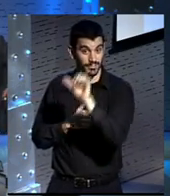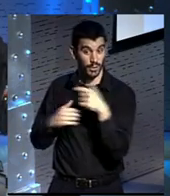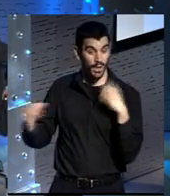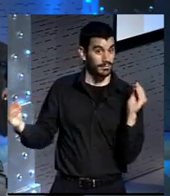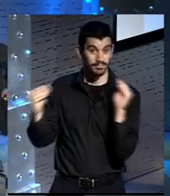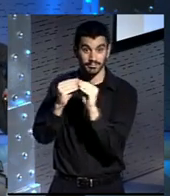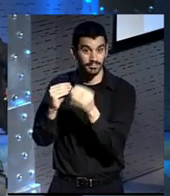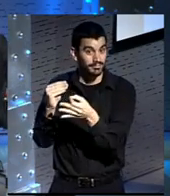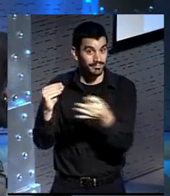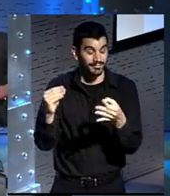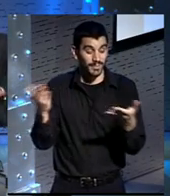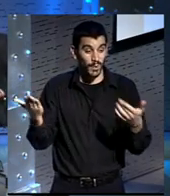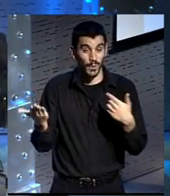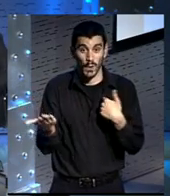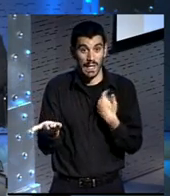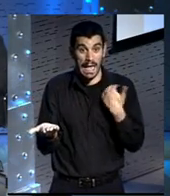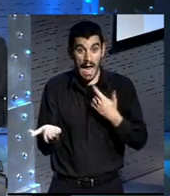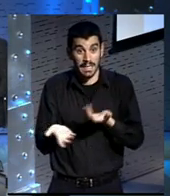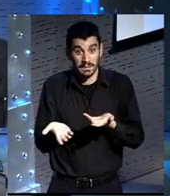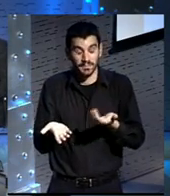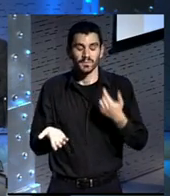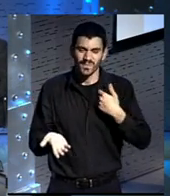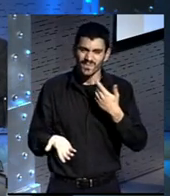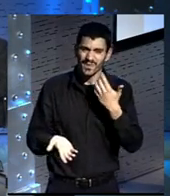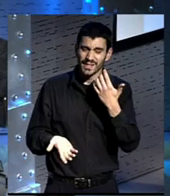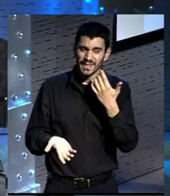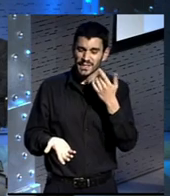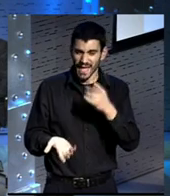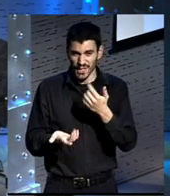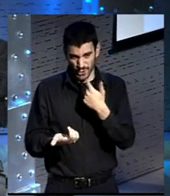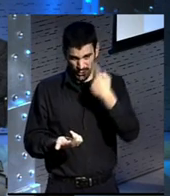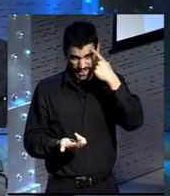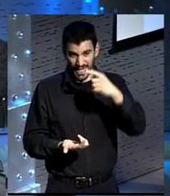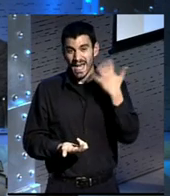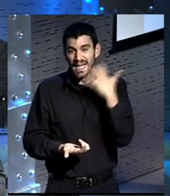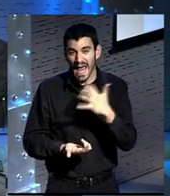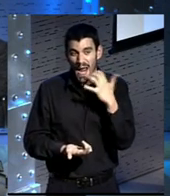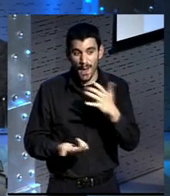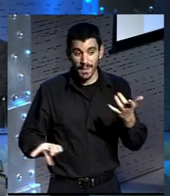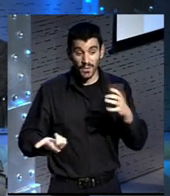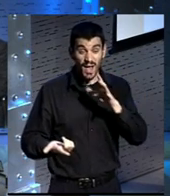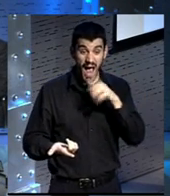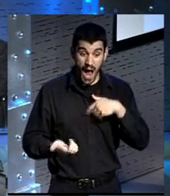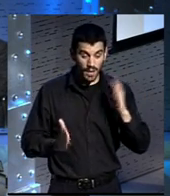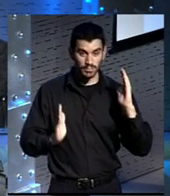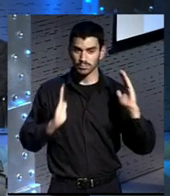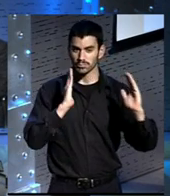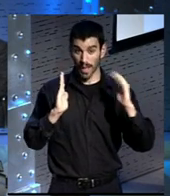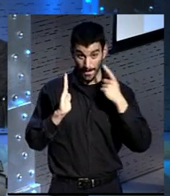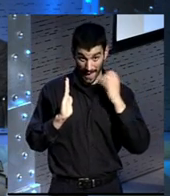Y es verdad que, aunque suene un poco extraño, para mí estamos viviendo un momento apasionante de la